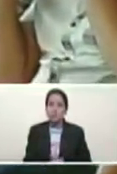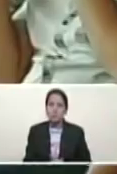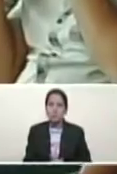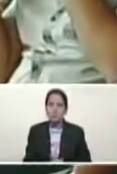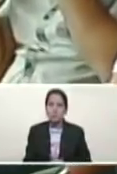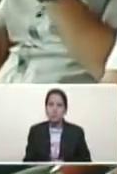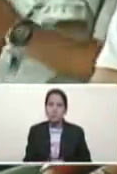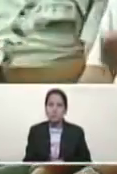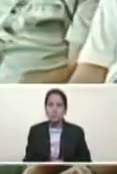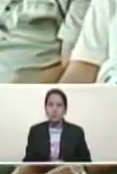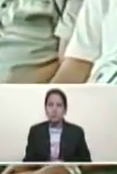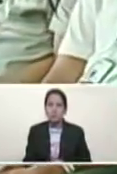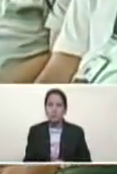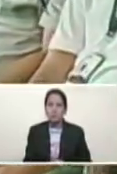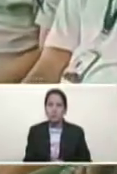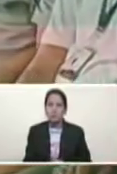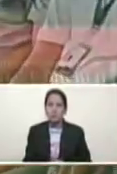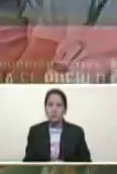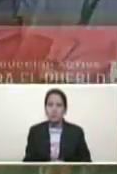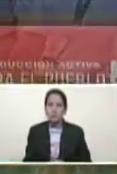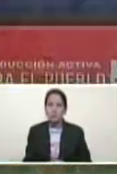duplica